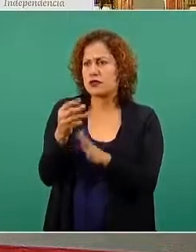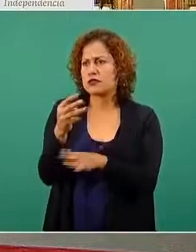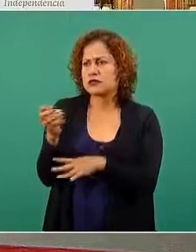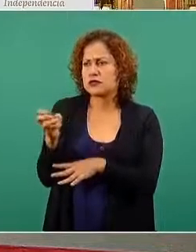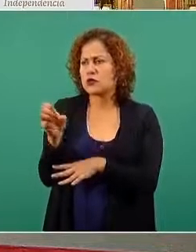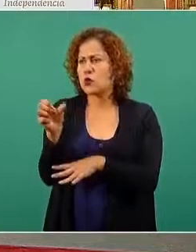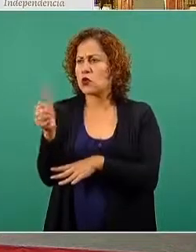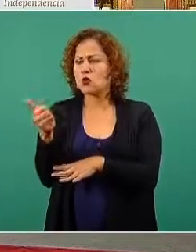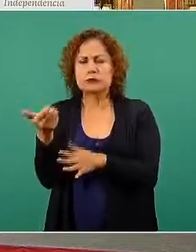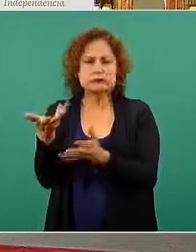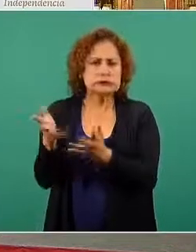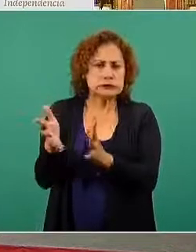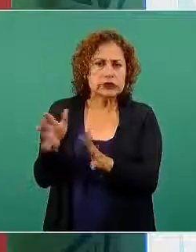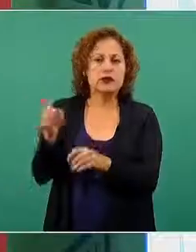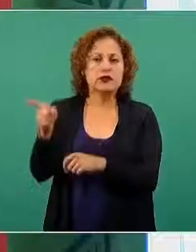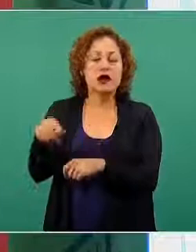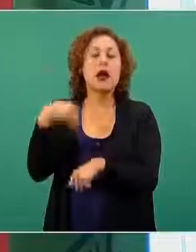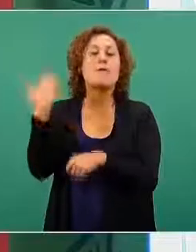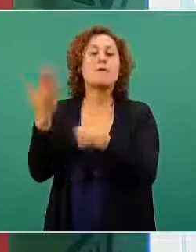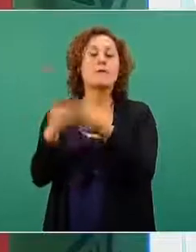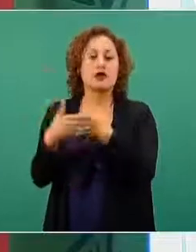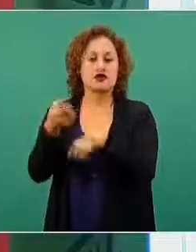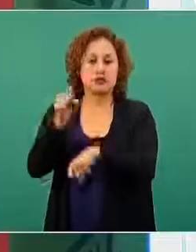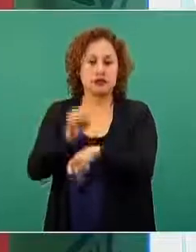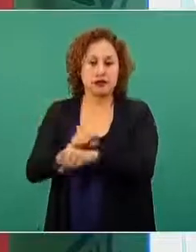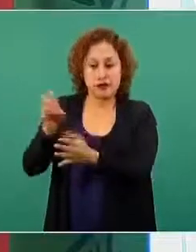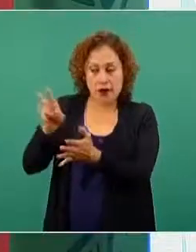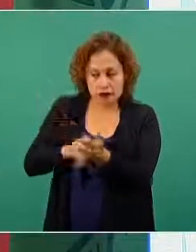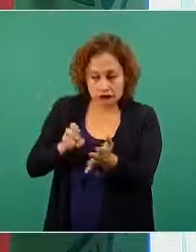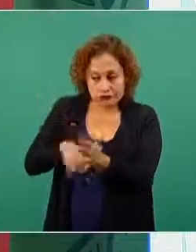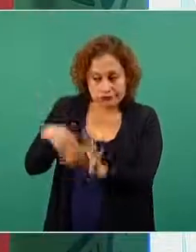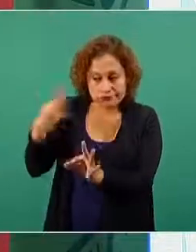11,300,000 y la próxima semana tenemos una actualización de